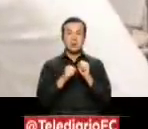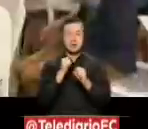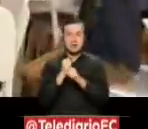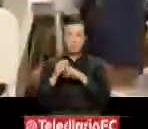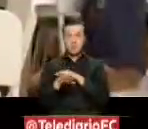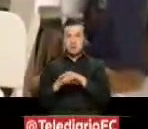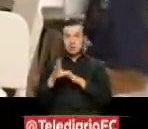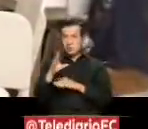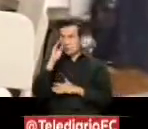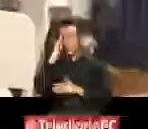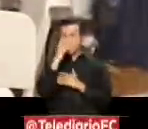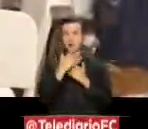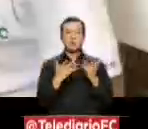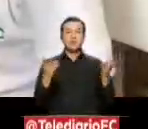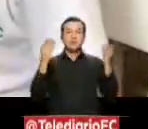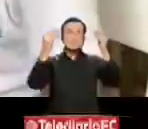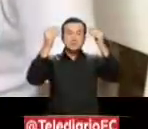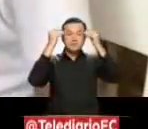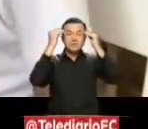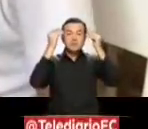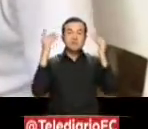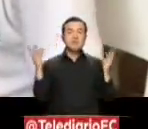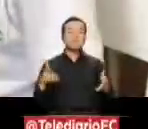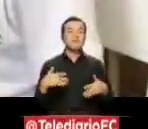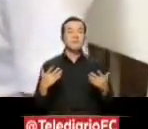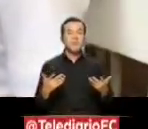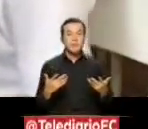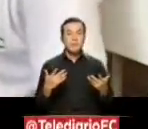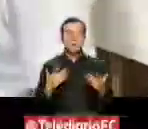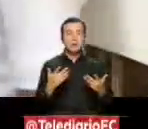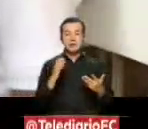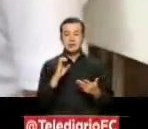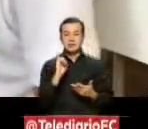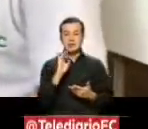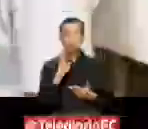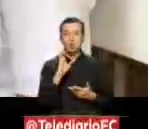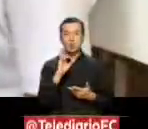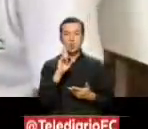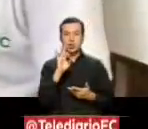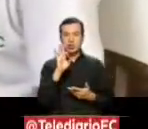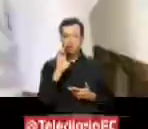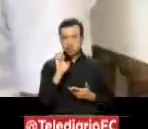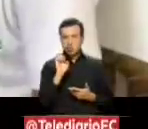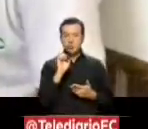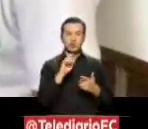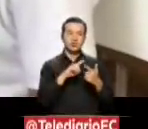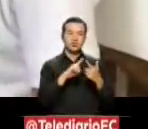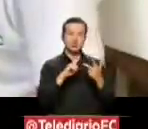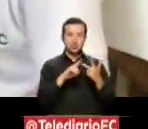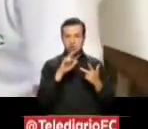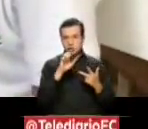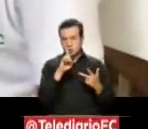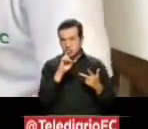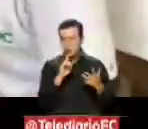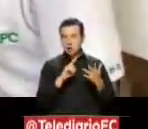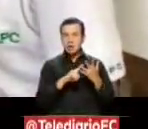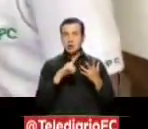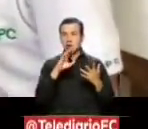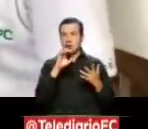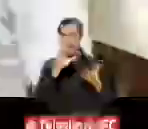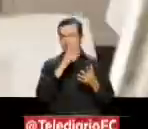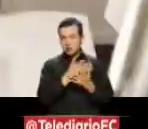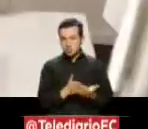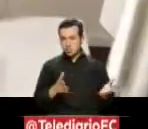aprende. Nos enseñaron a hacer circuitos con LEDs, cables, pulsadores